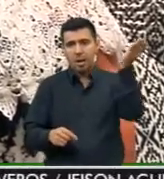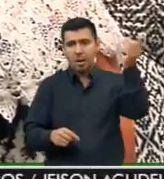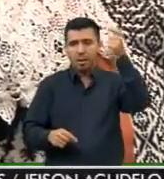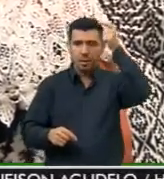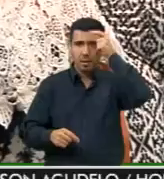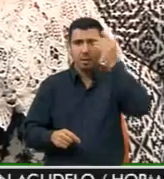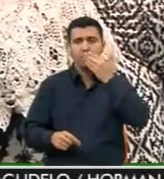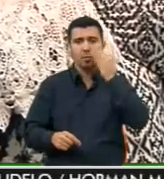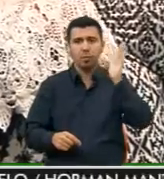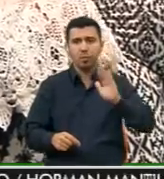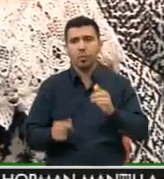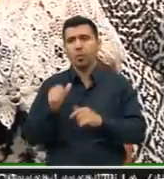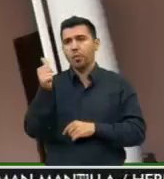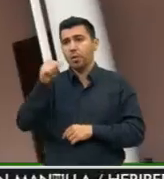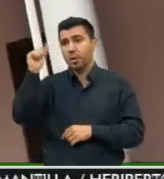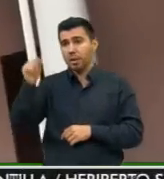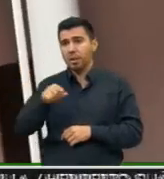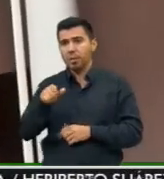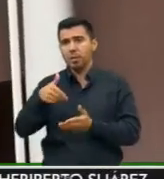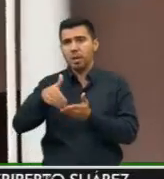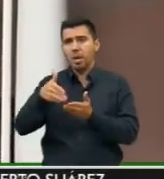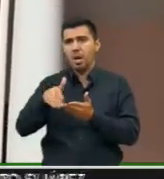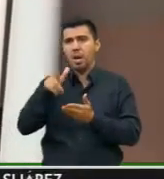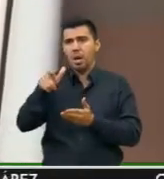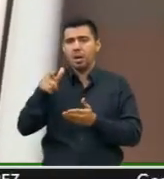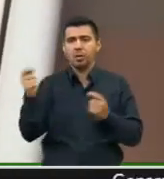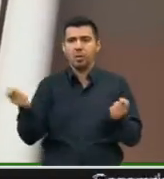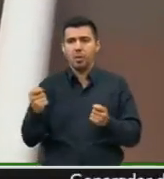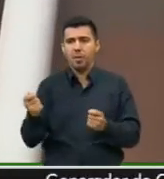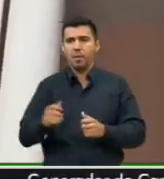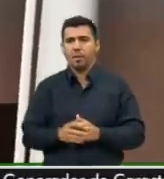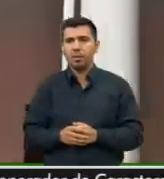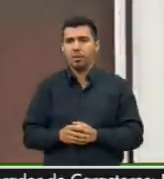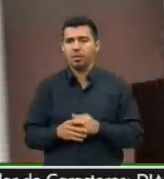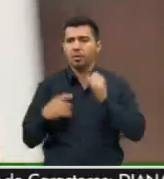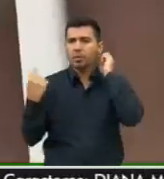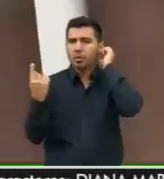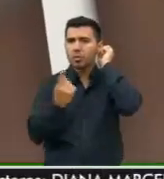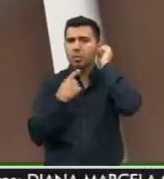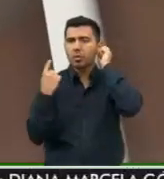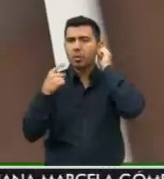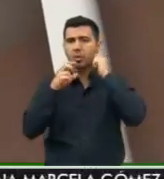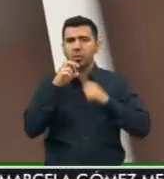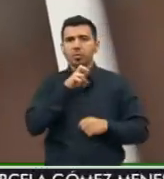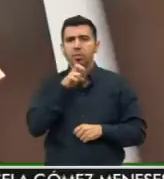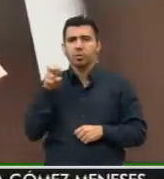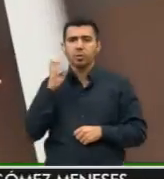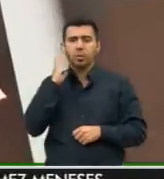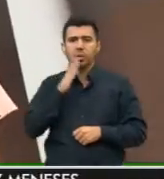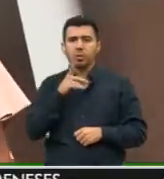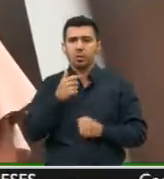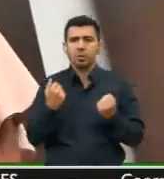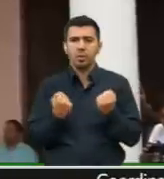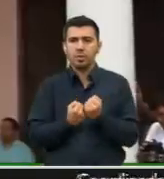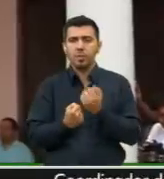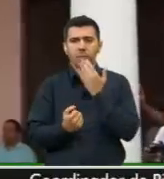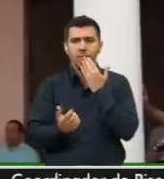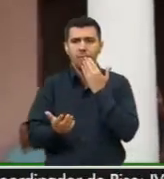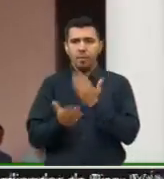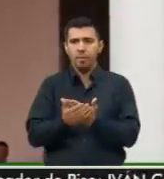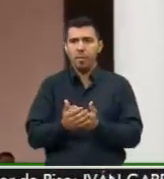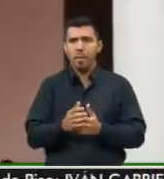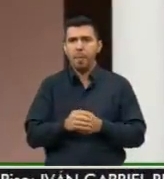todo lo que acarrea los gastos se deben agradecerle inmensamente a todos los nortesantandereanos por este gran apoyo donde sólo